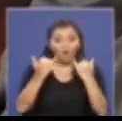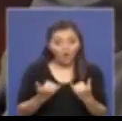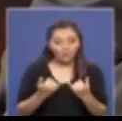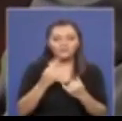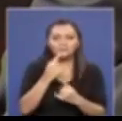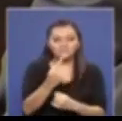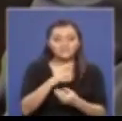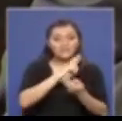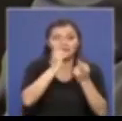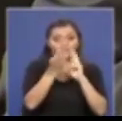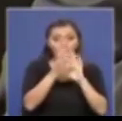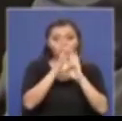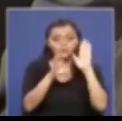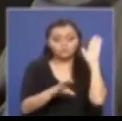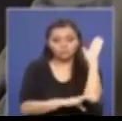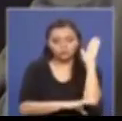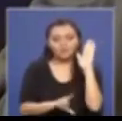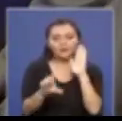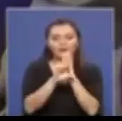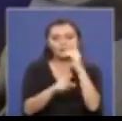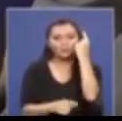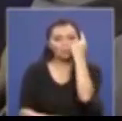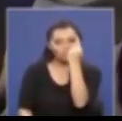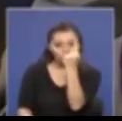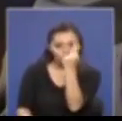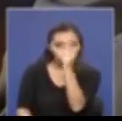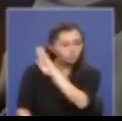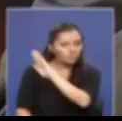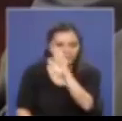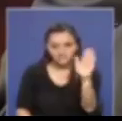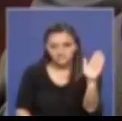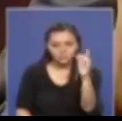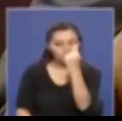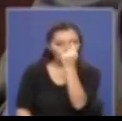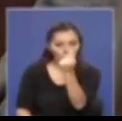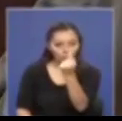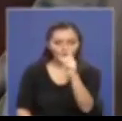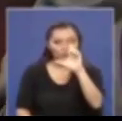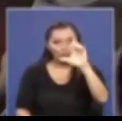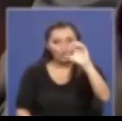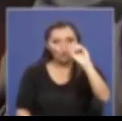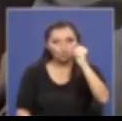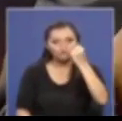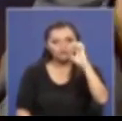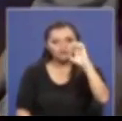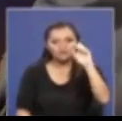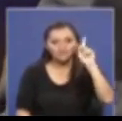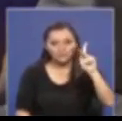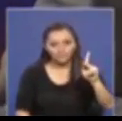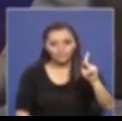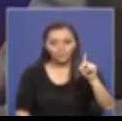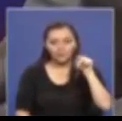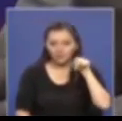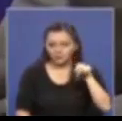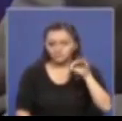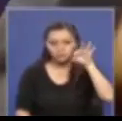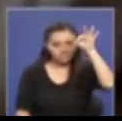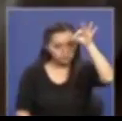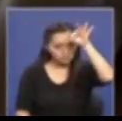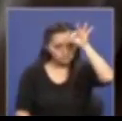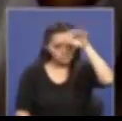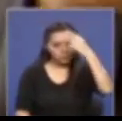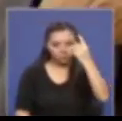solo sistema laboral en el sector público, que es la LOSEP, ¿no? La carrera pública,